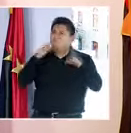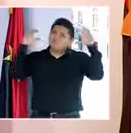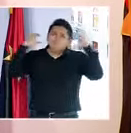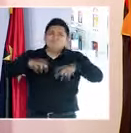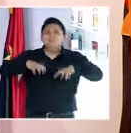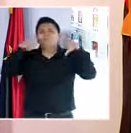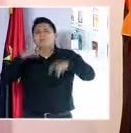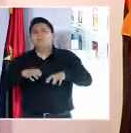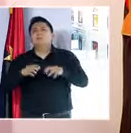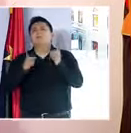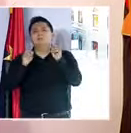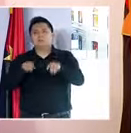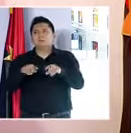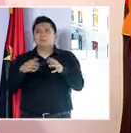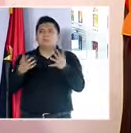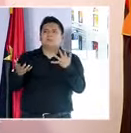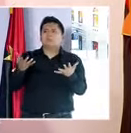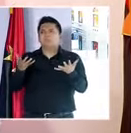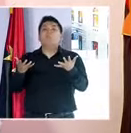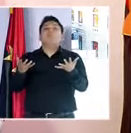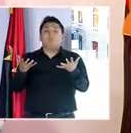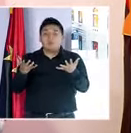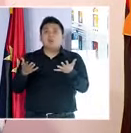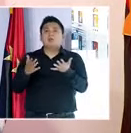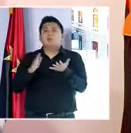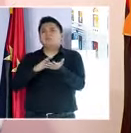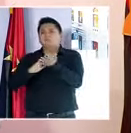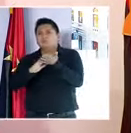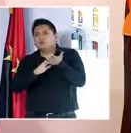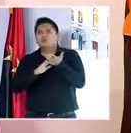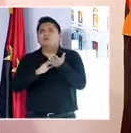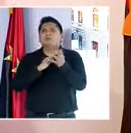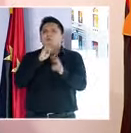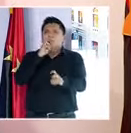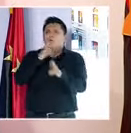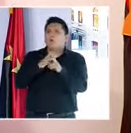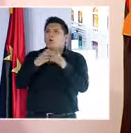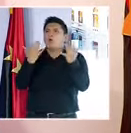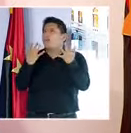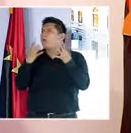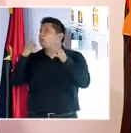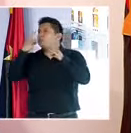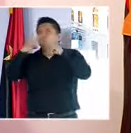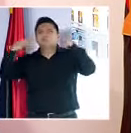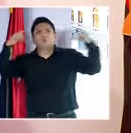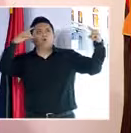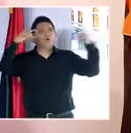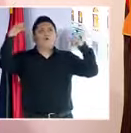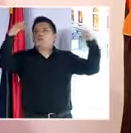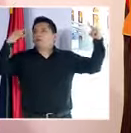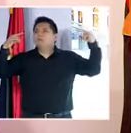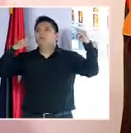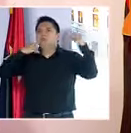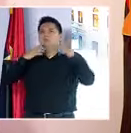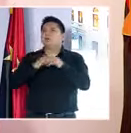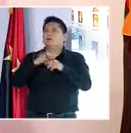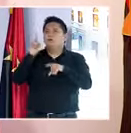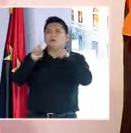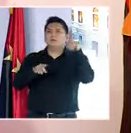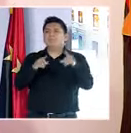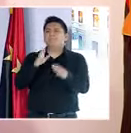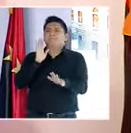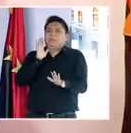para poder resolver las dificultades de conectividad en nuestros territorios y poder atender los afectados